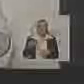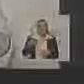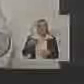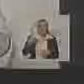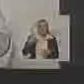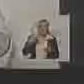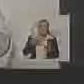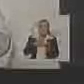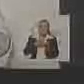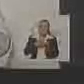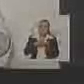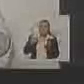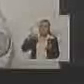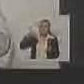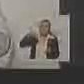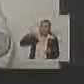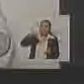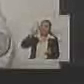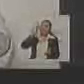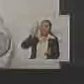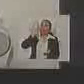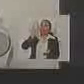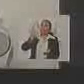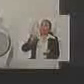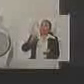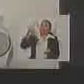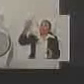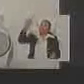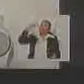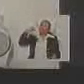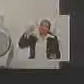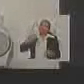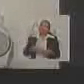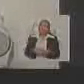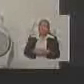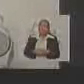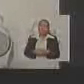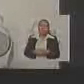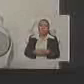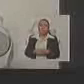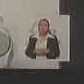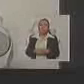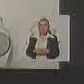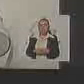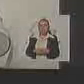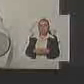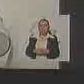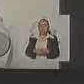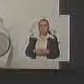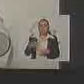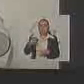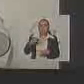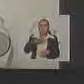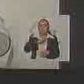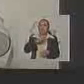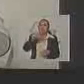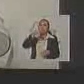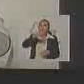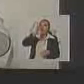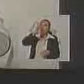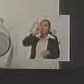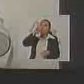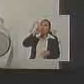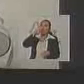campaña, y también tuve la oportunidad de hacer pre-campaña, recorrí todas estas colonias de la delegación Benito